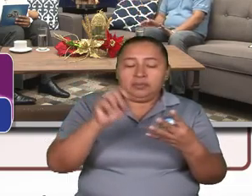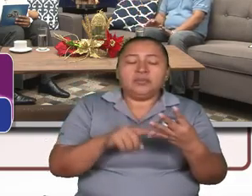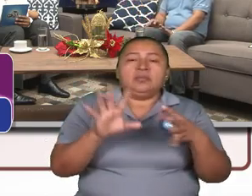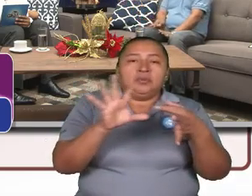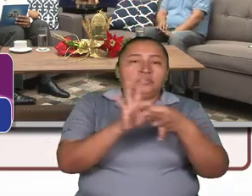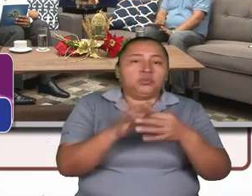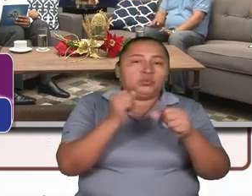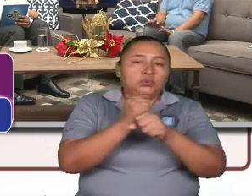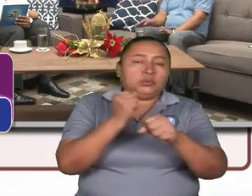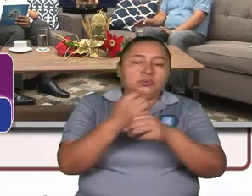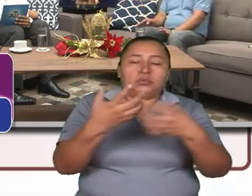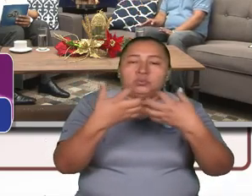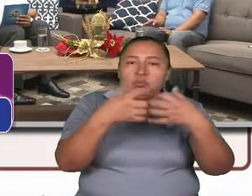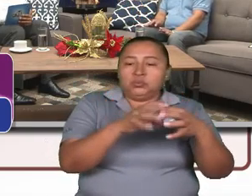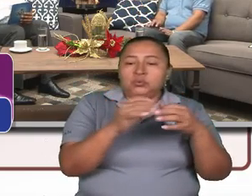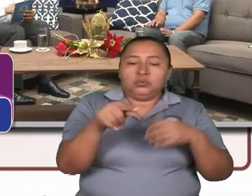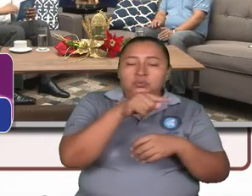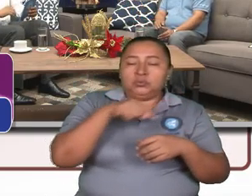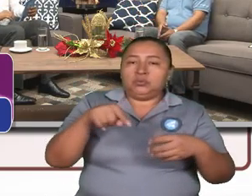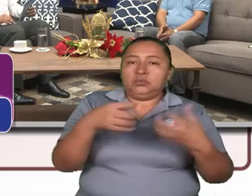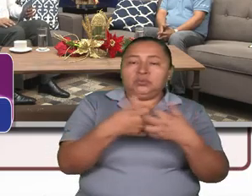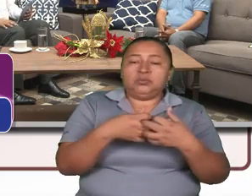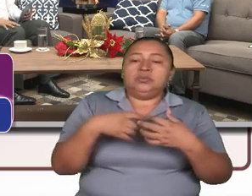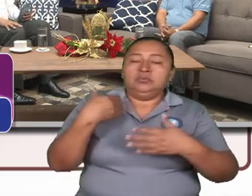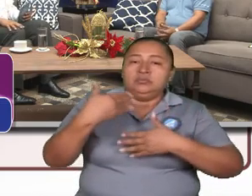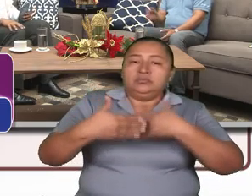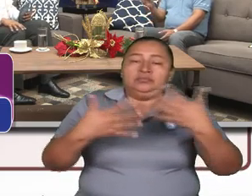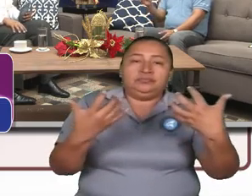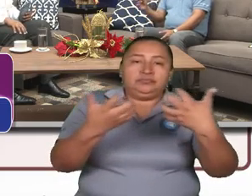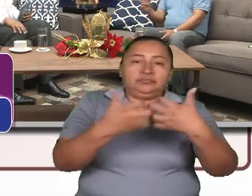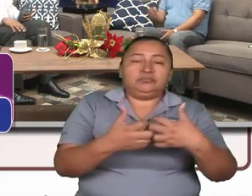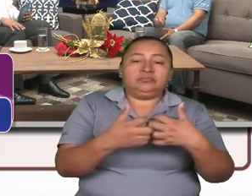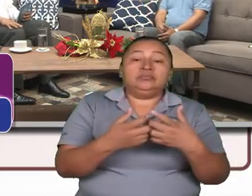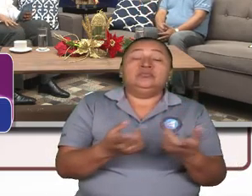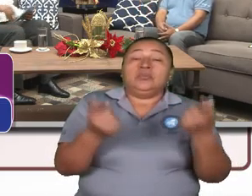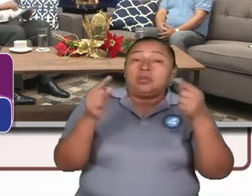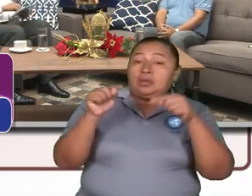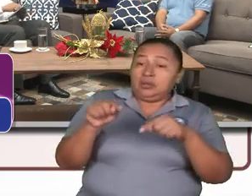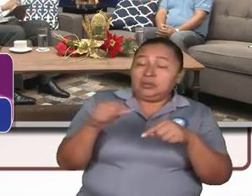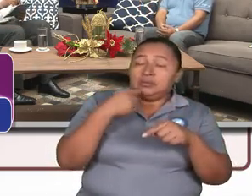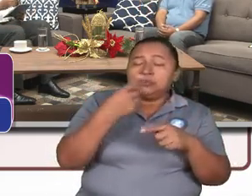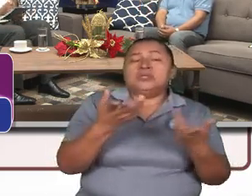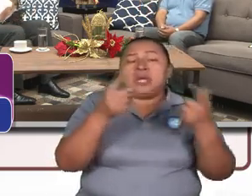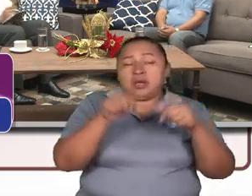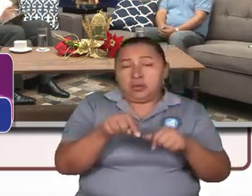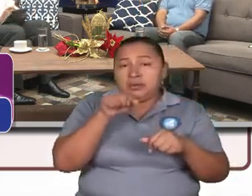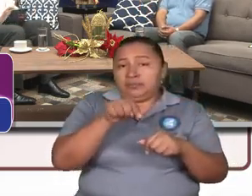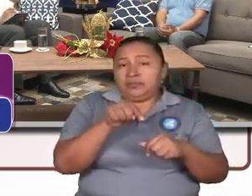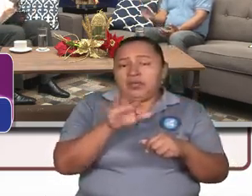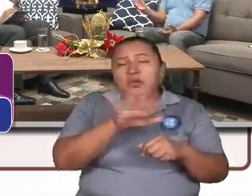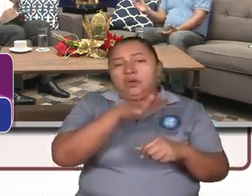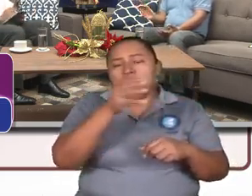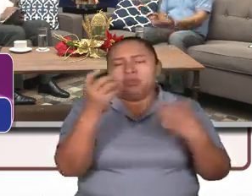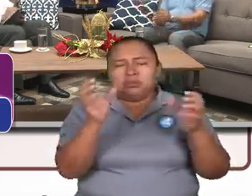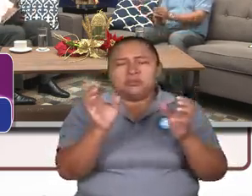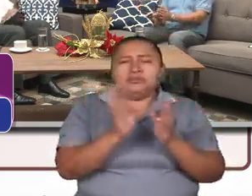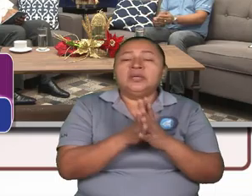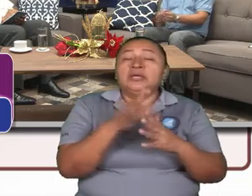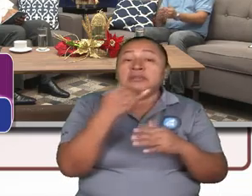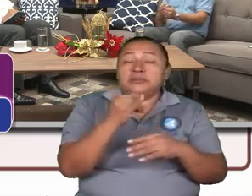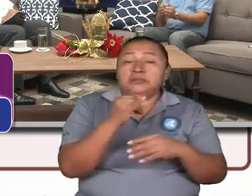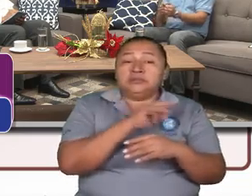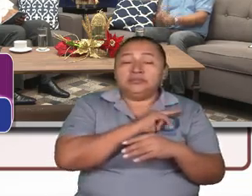actividades, tanto recreativas como de comercio. Y en ese sentido, ¿cómo se articula? Y ahí mencionaba usted, compañero, al Ministerio